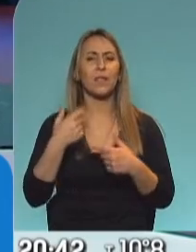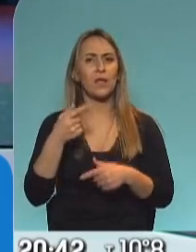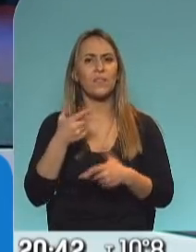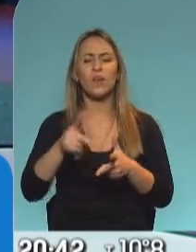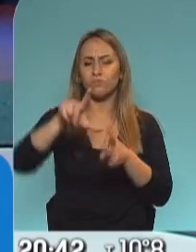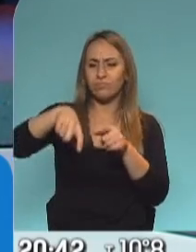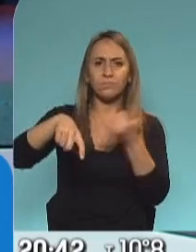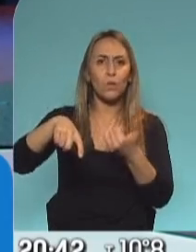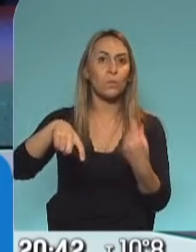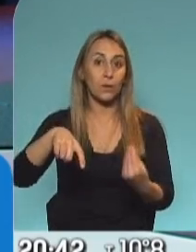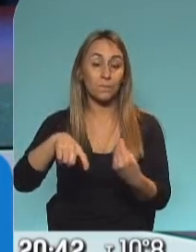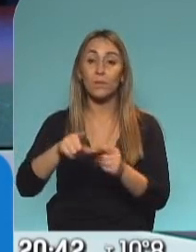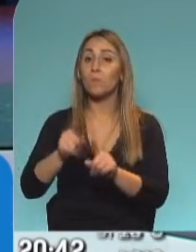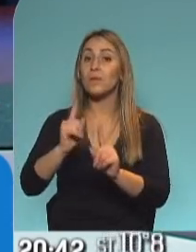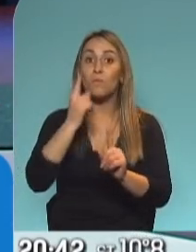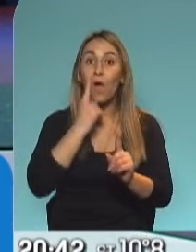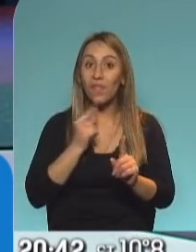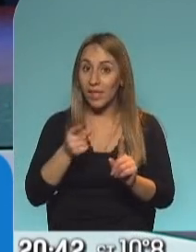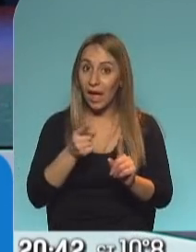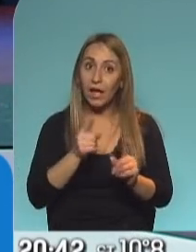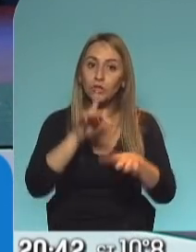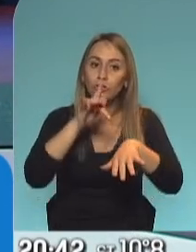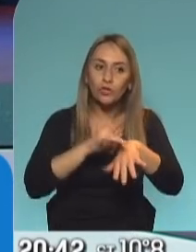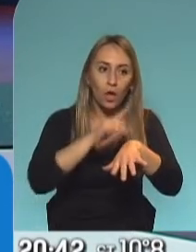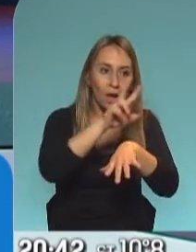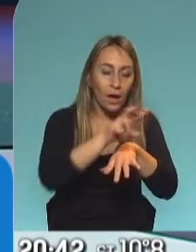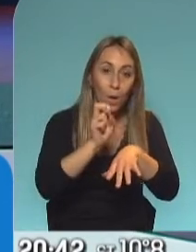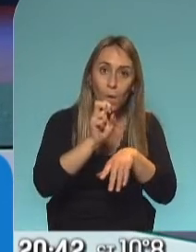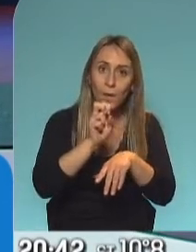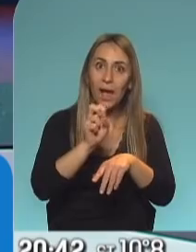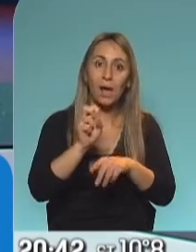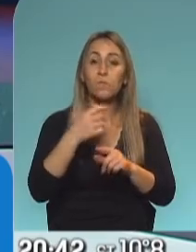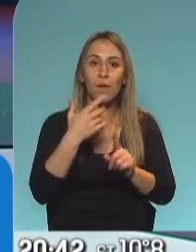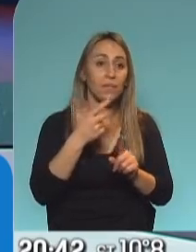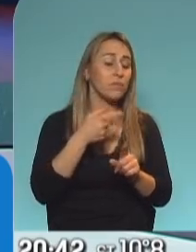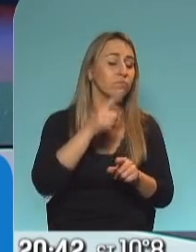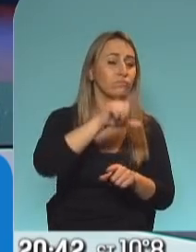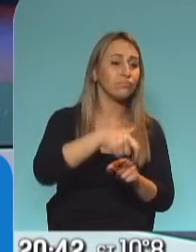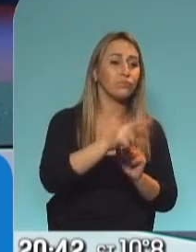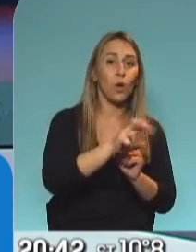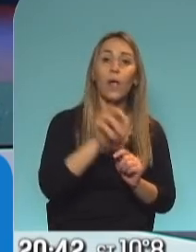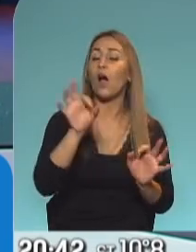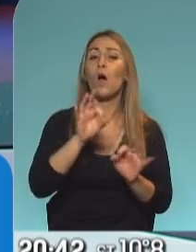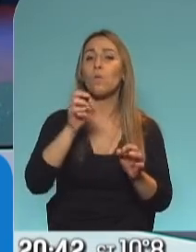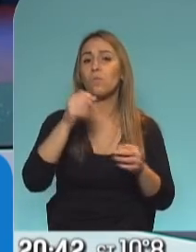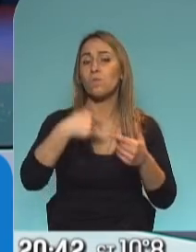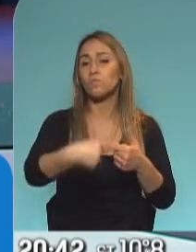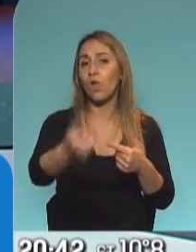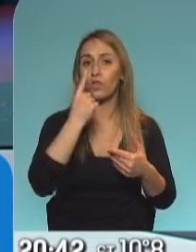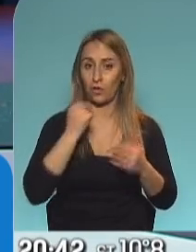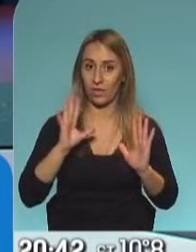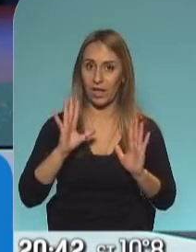ir a cobrar o puede no ir a cobrar al cajero automático, y puede no salir. Tal vez vive en un lugar o está preocupada o vive con alguien que es población de